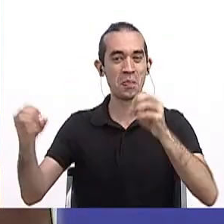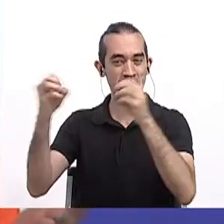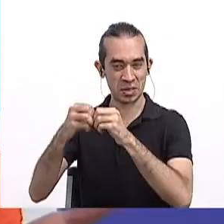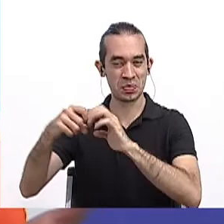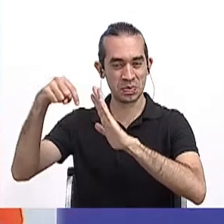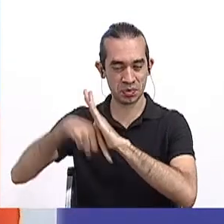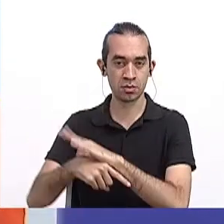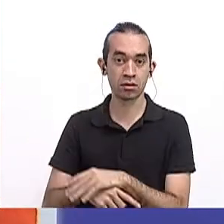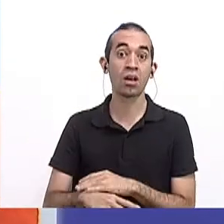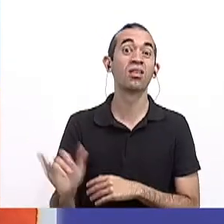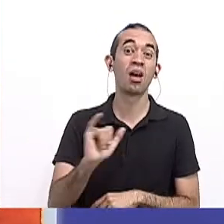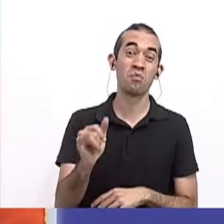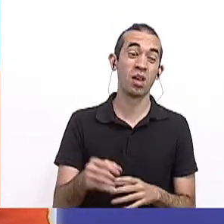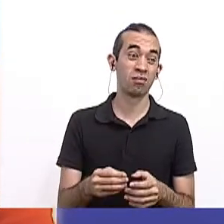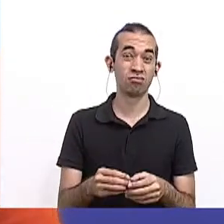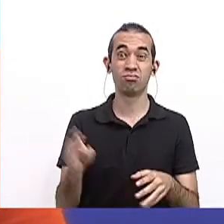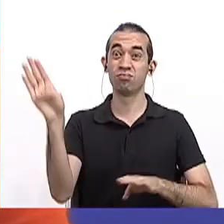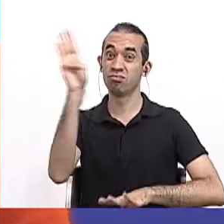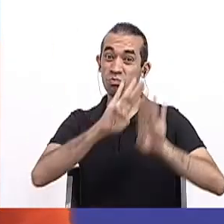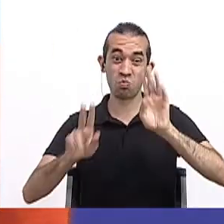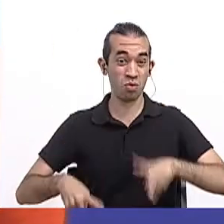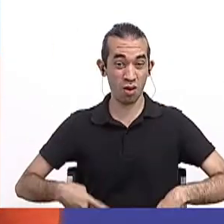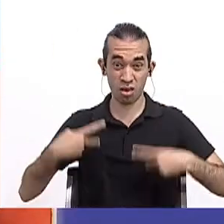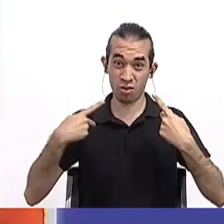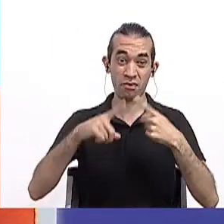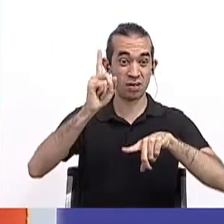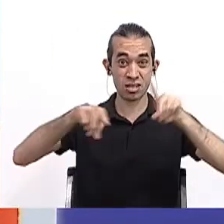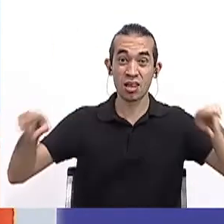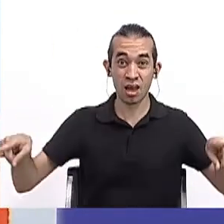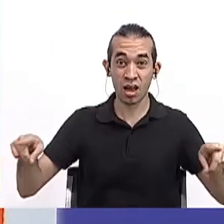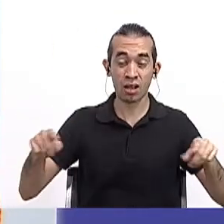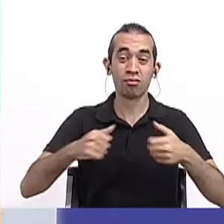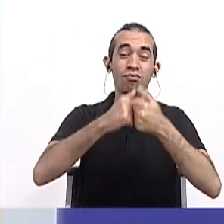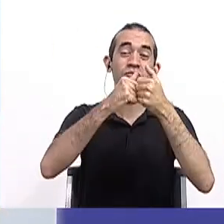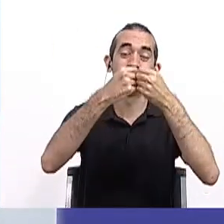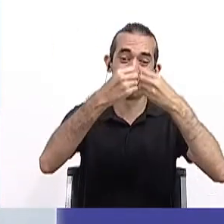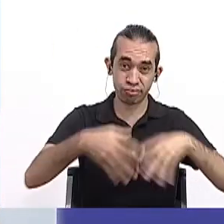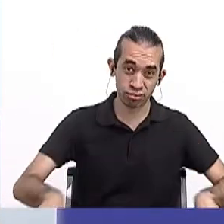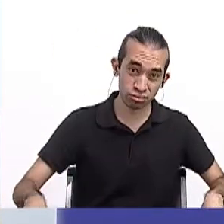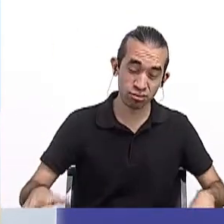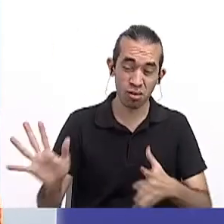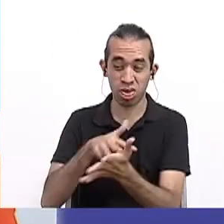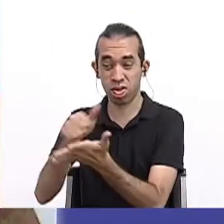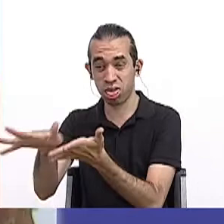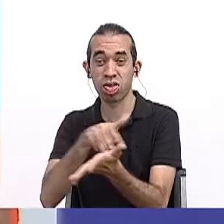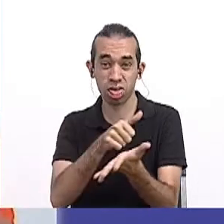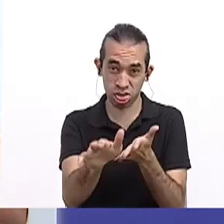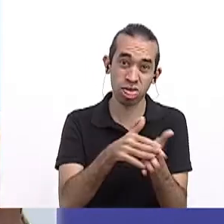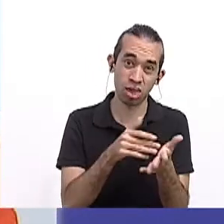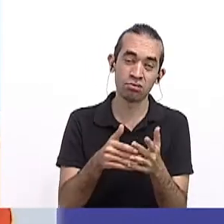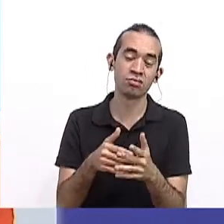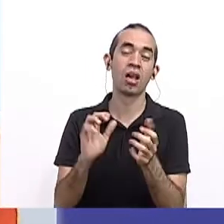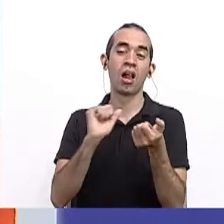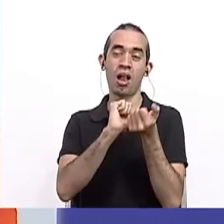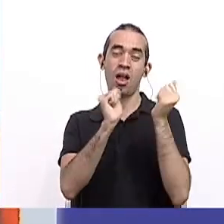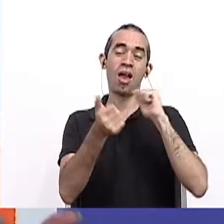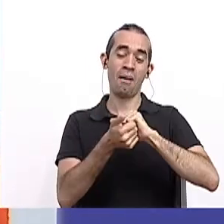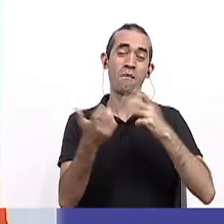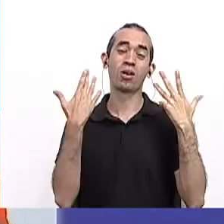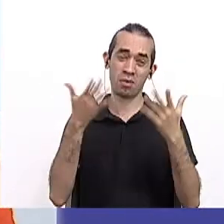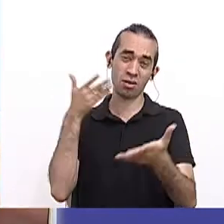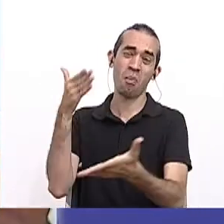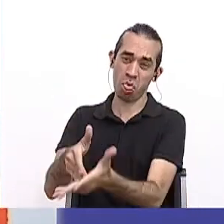de biodiversidad. Cuando hablamos de cambio climático, también tenemos pérdida de biodiversidad. Por lo tanto, es muy importante